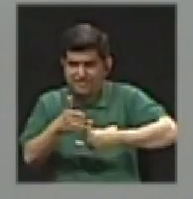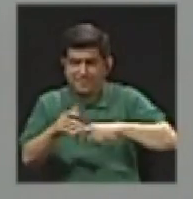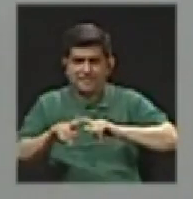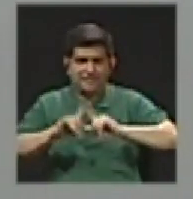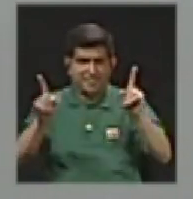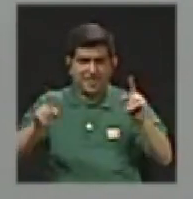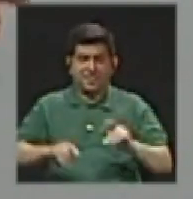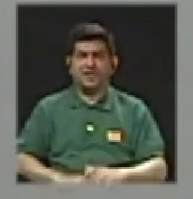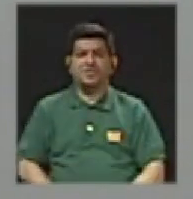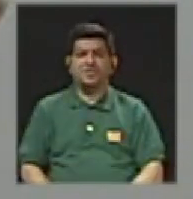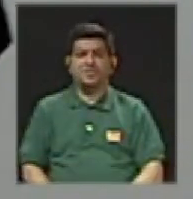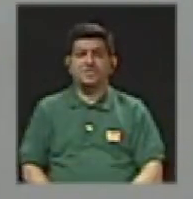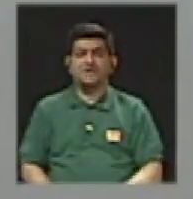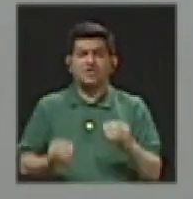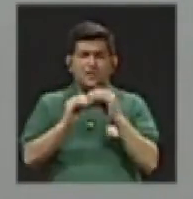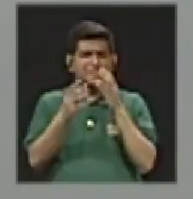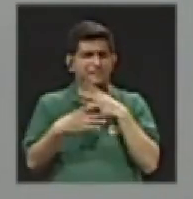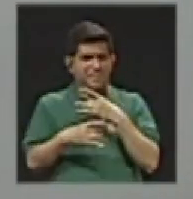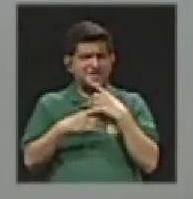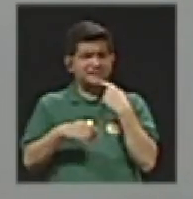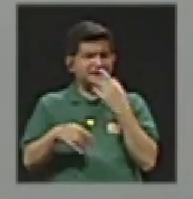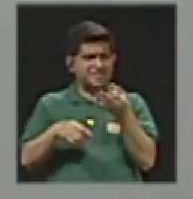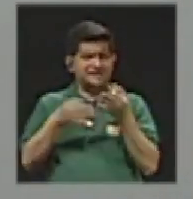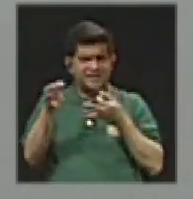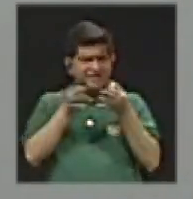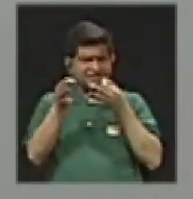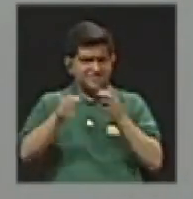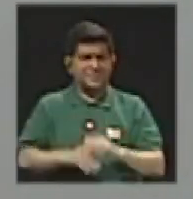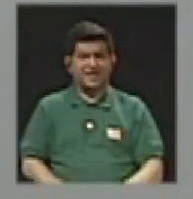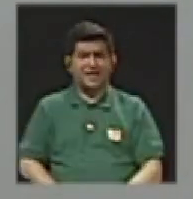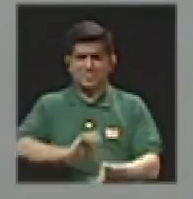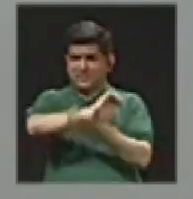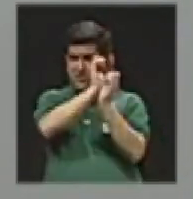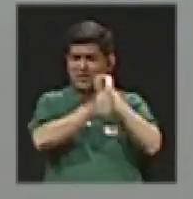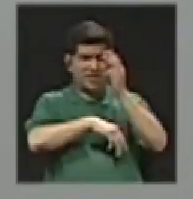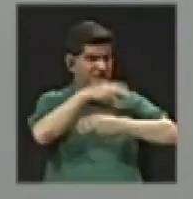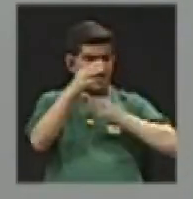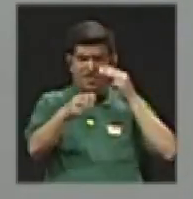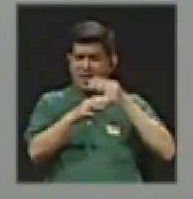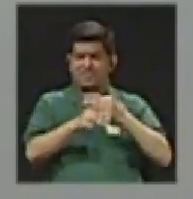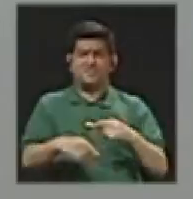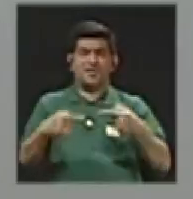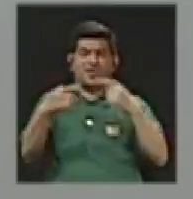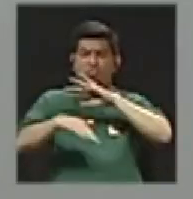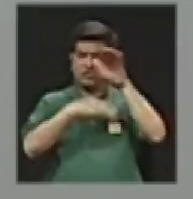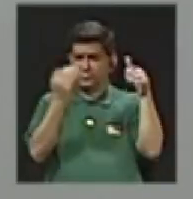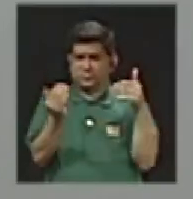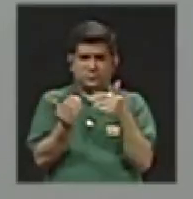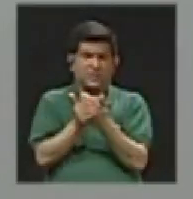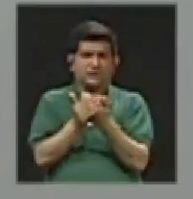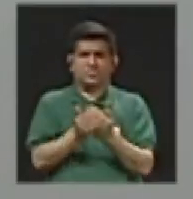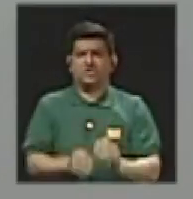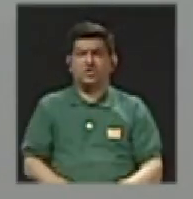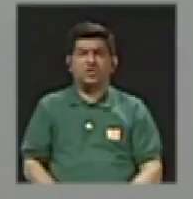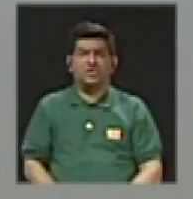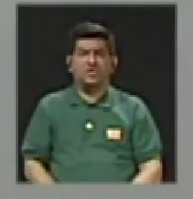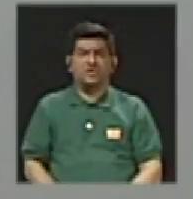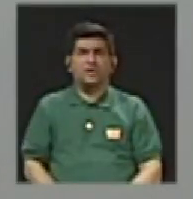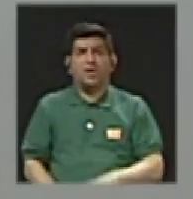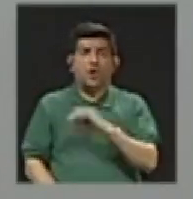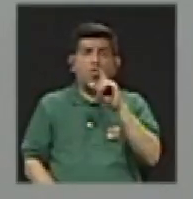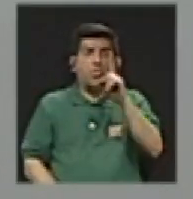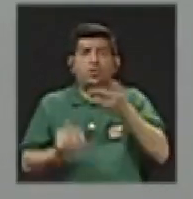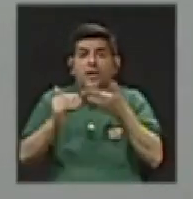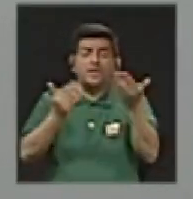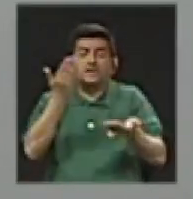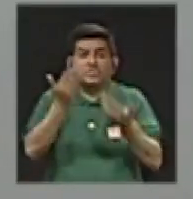pero es más interesante lo que usted va a decir. Sí, porque cambia el mundo y va contra todas las... una de las cosas